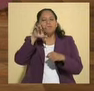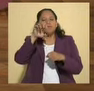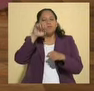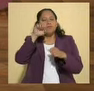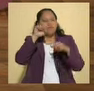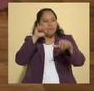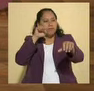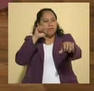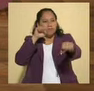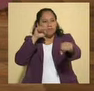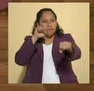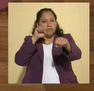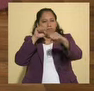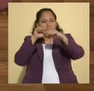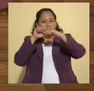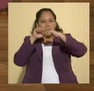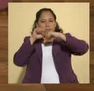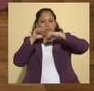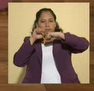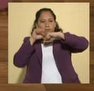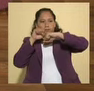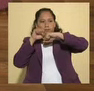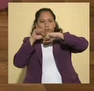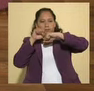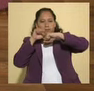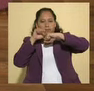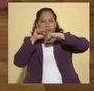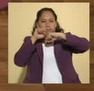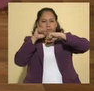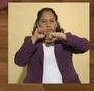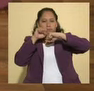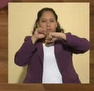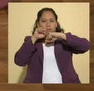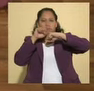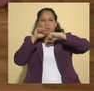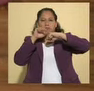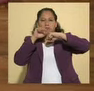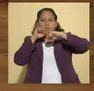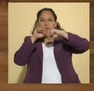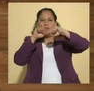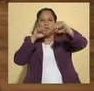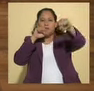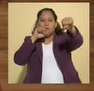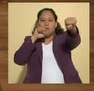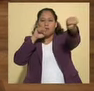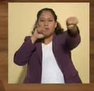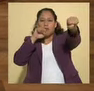Exhalo y estiro.